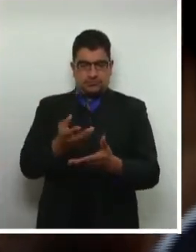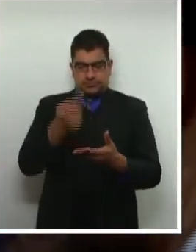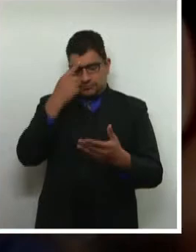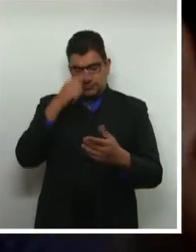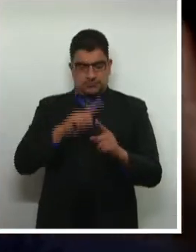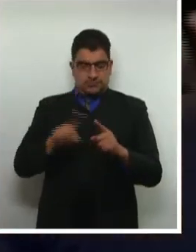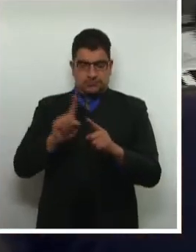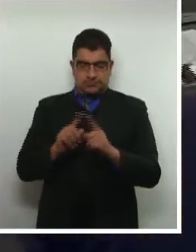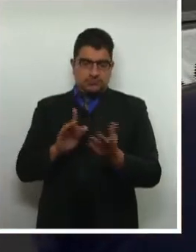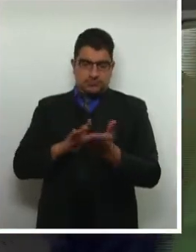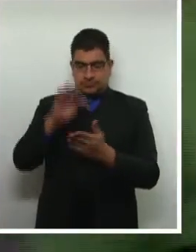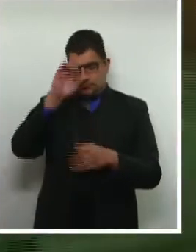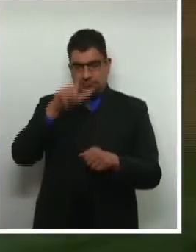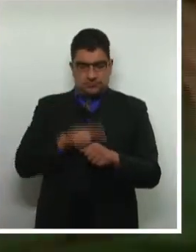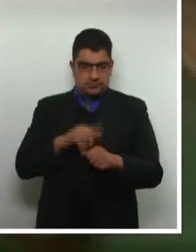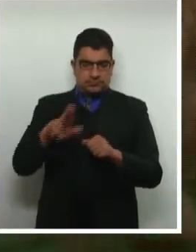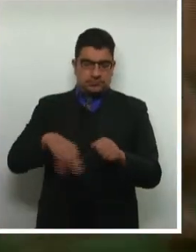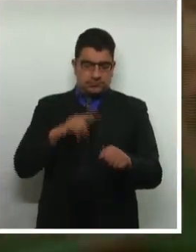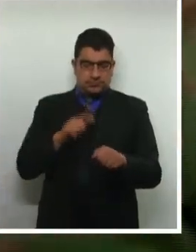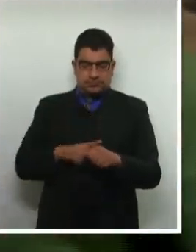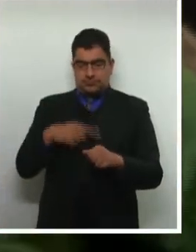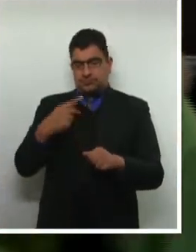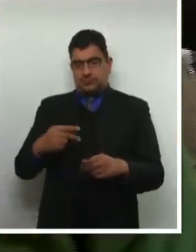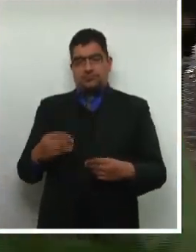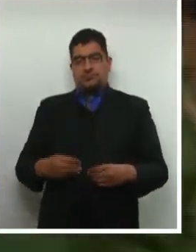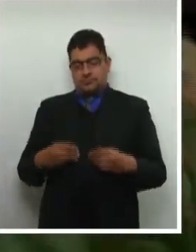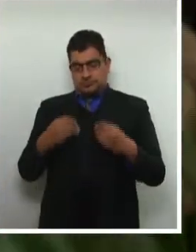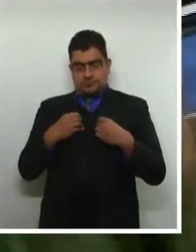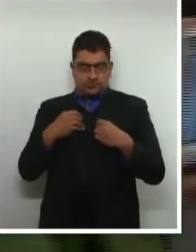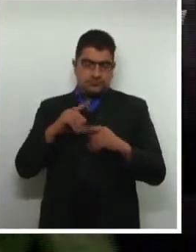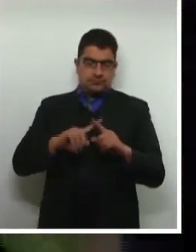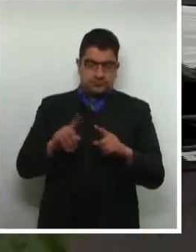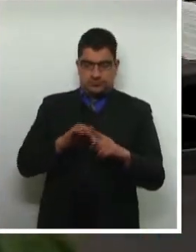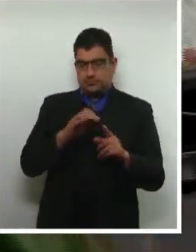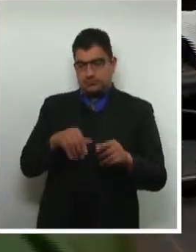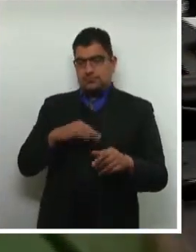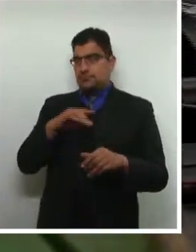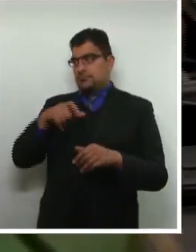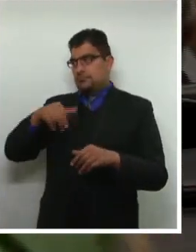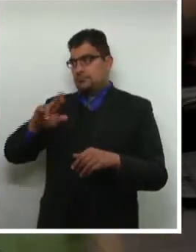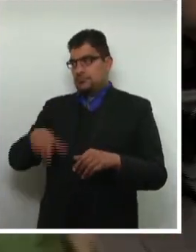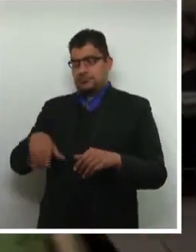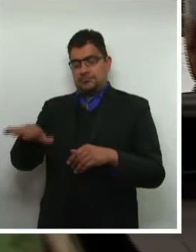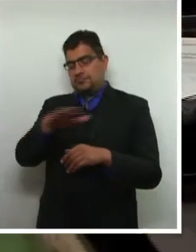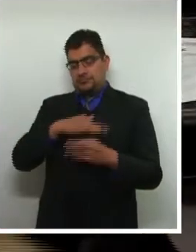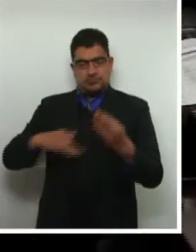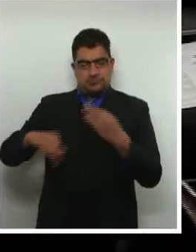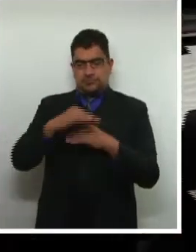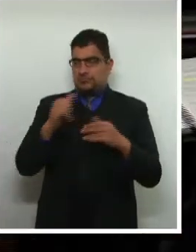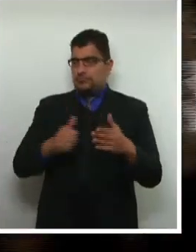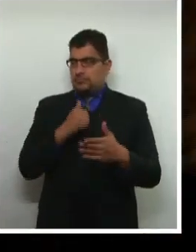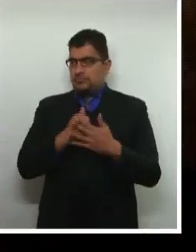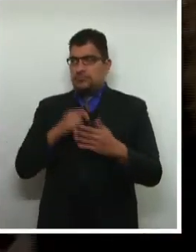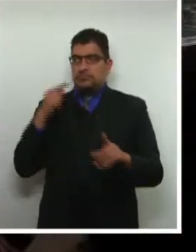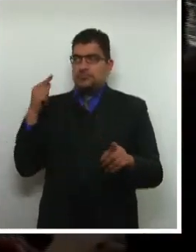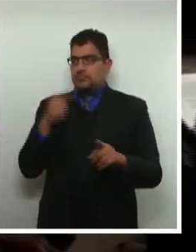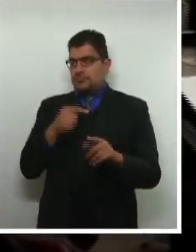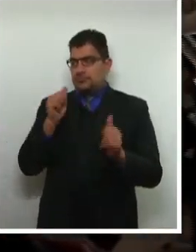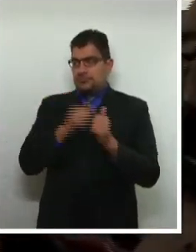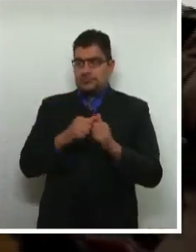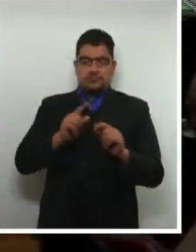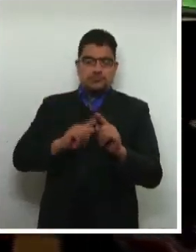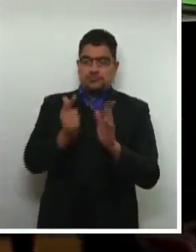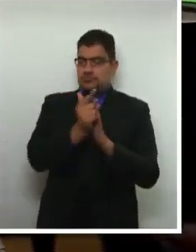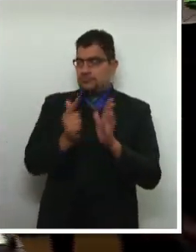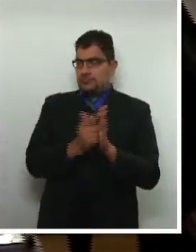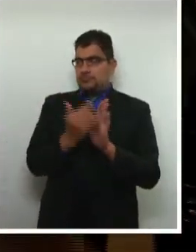por el patrimonio cultural, natural, rural, arquitectónico y urbano de la ciudad se regularán de conformidad con las leyes